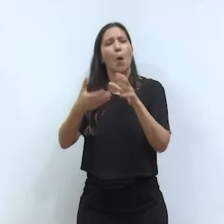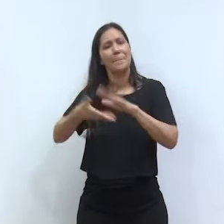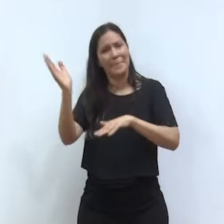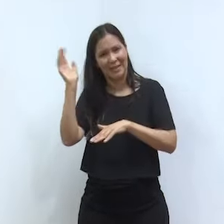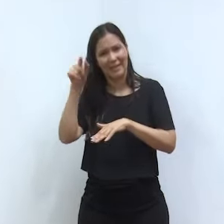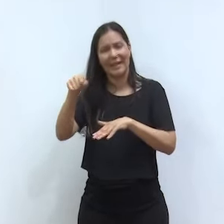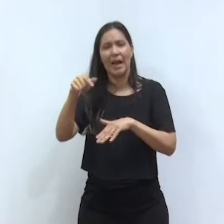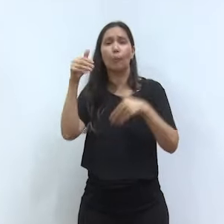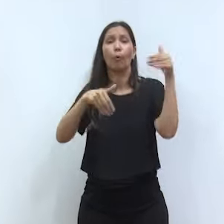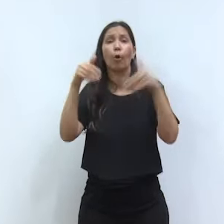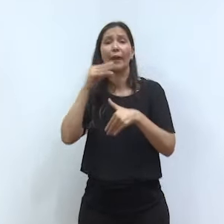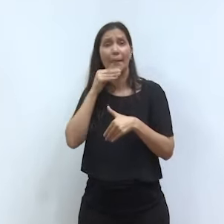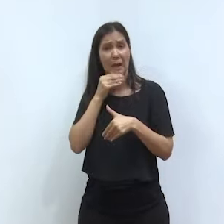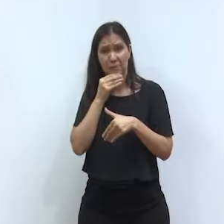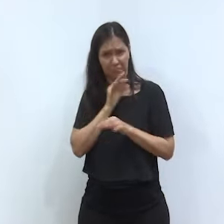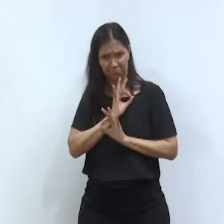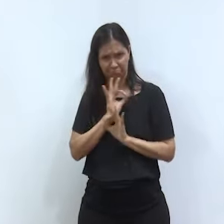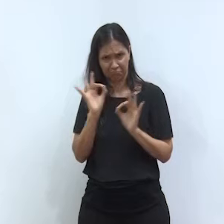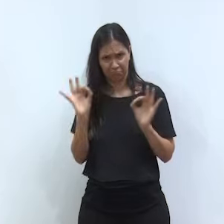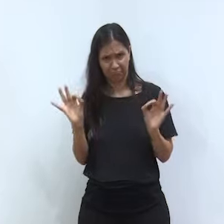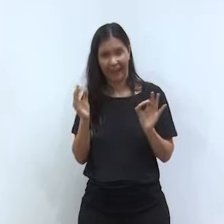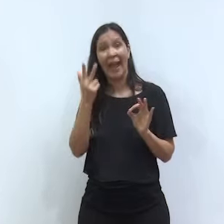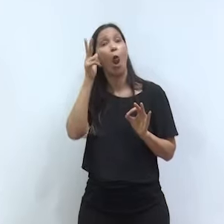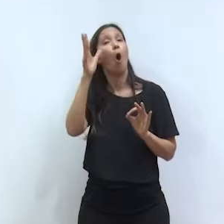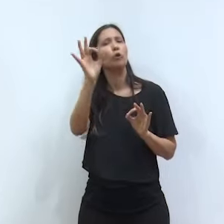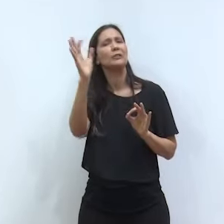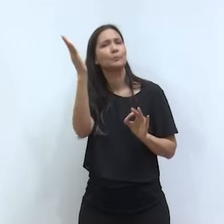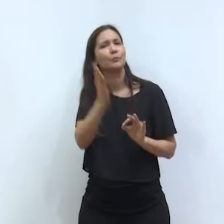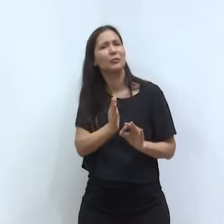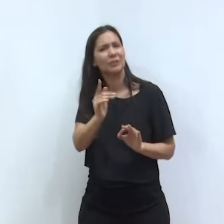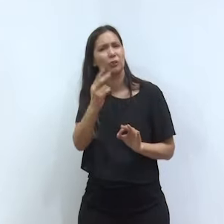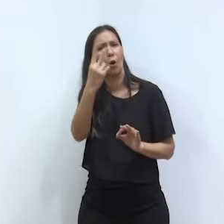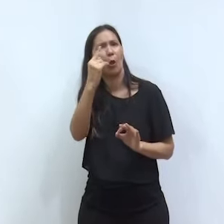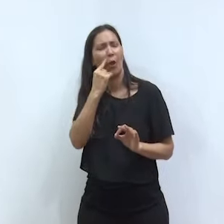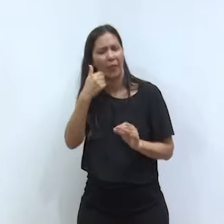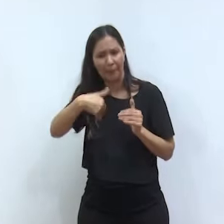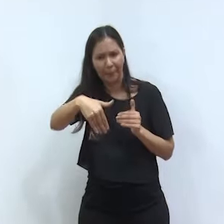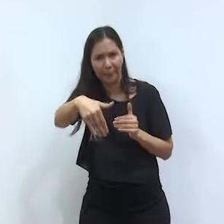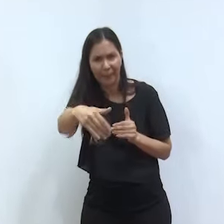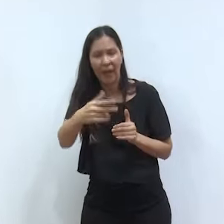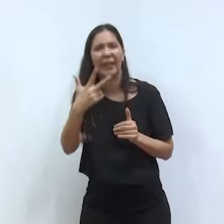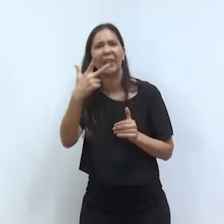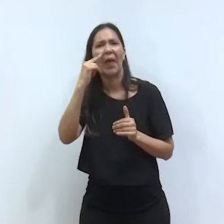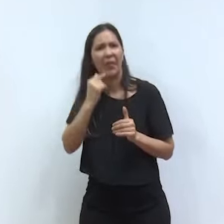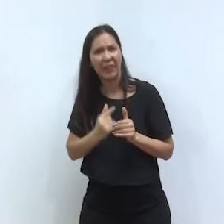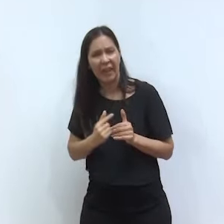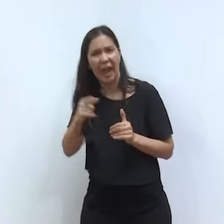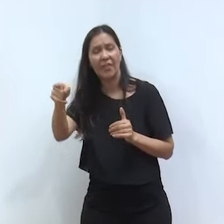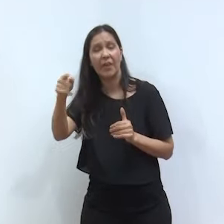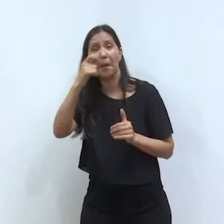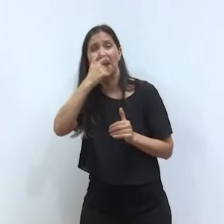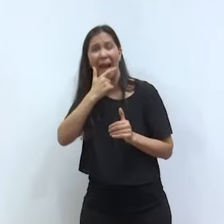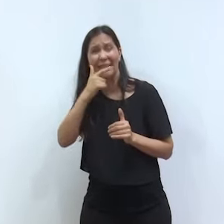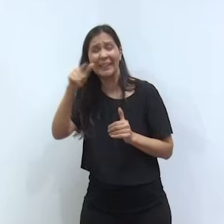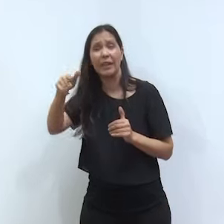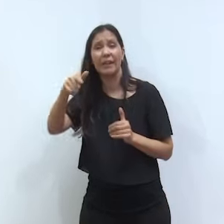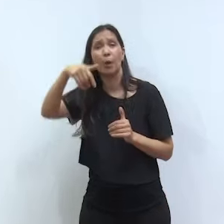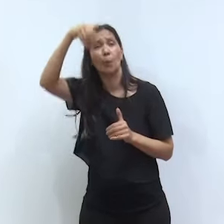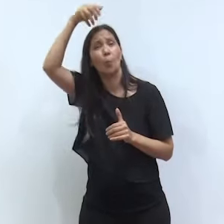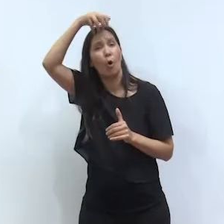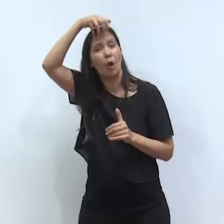masa el 80% a los dos días 3 días de la jugada de macri de los votantes de bullrich estaban de